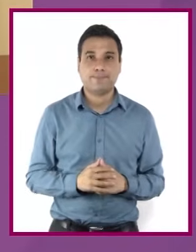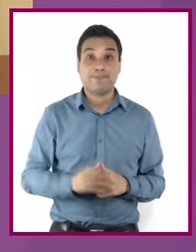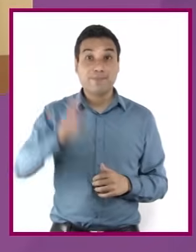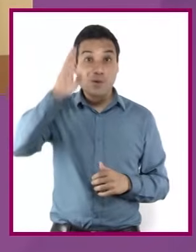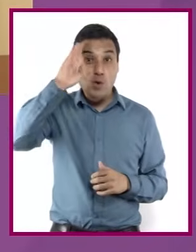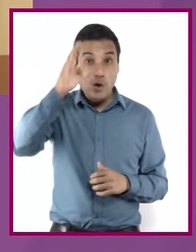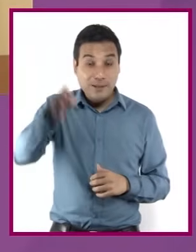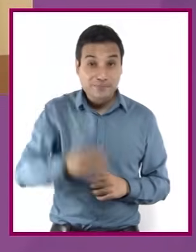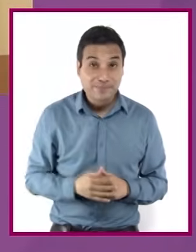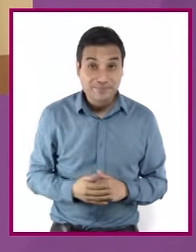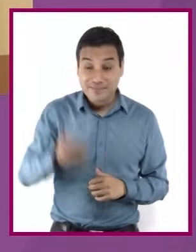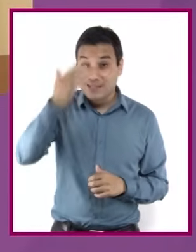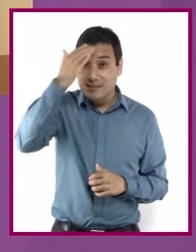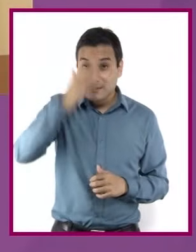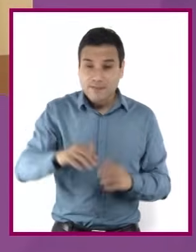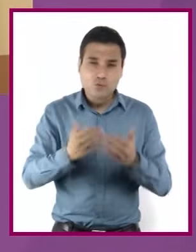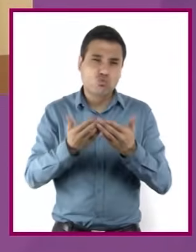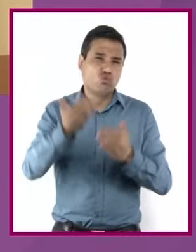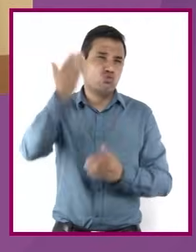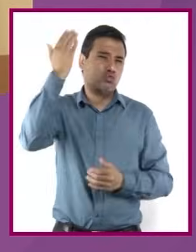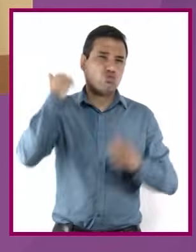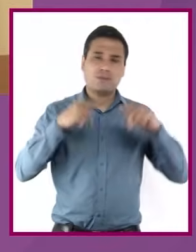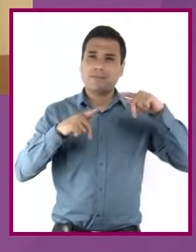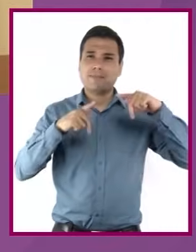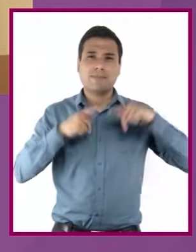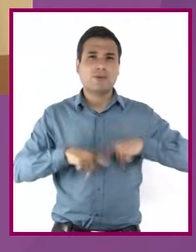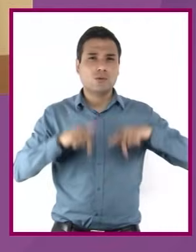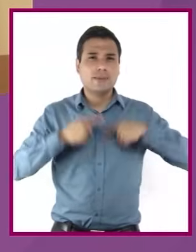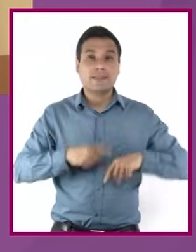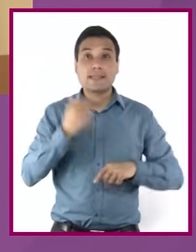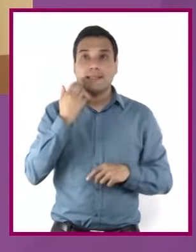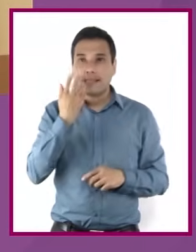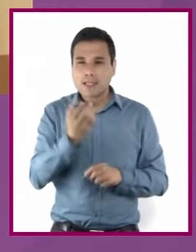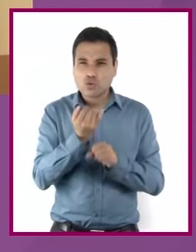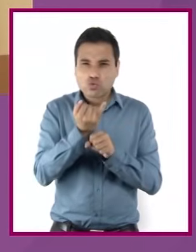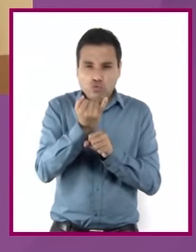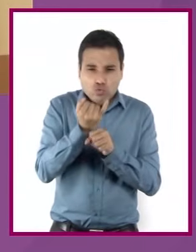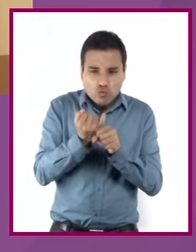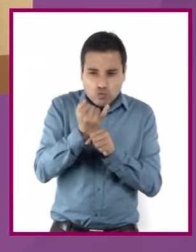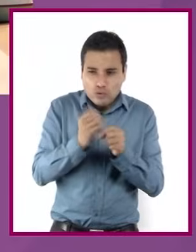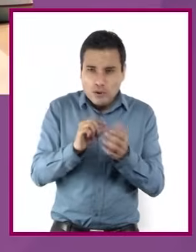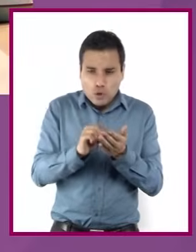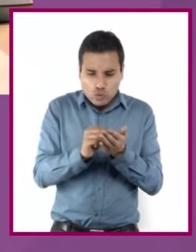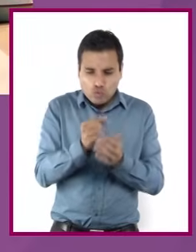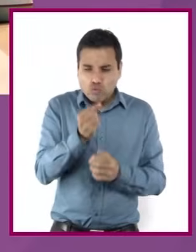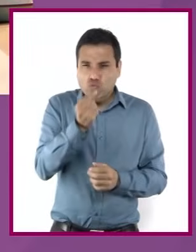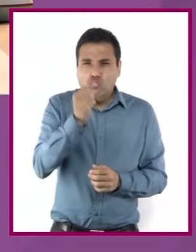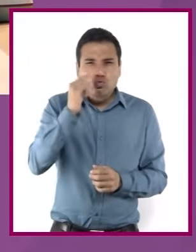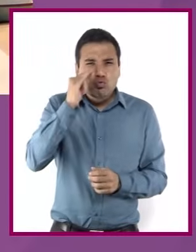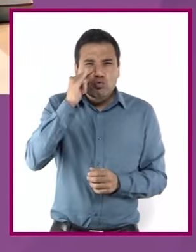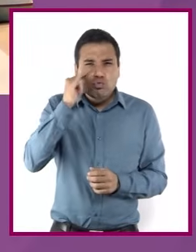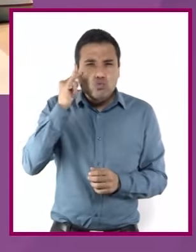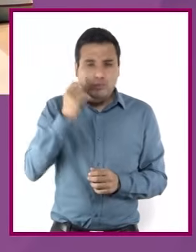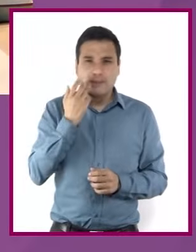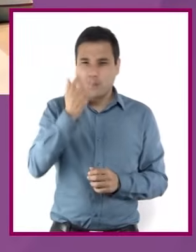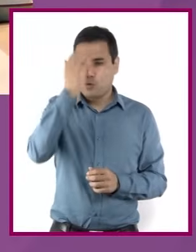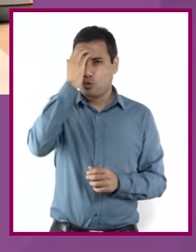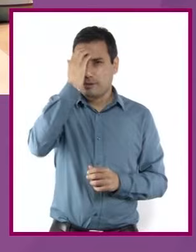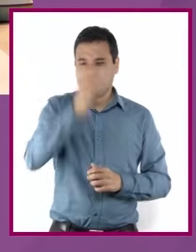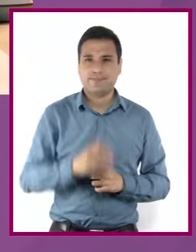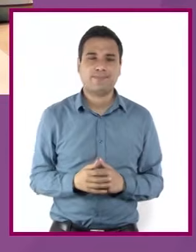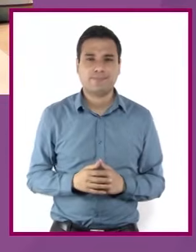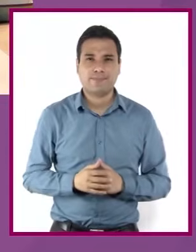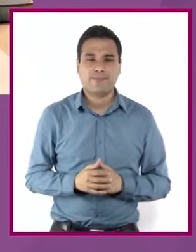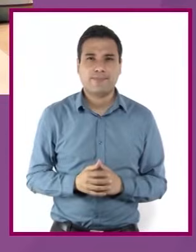Hola, ¿sabías que desde la antigüedad el ser humano ha querido saber cuál es la porción más pequeña de la materia? Las múltiples respuestas a